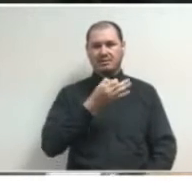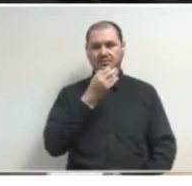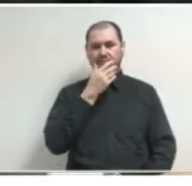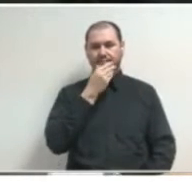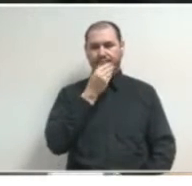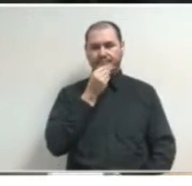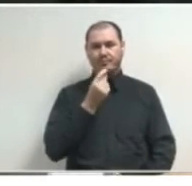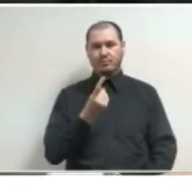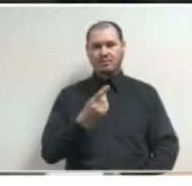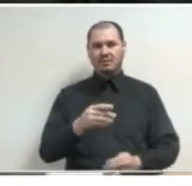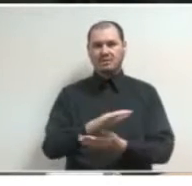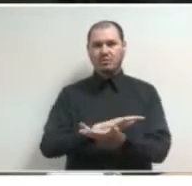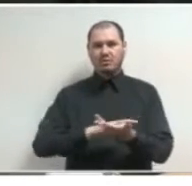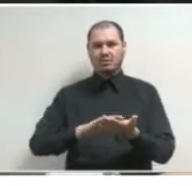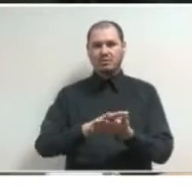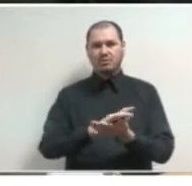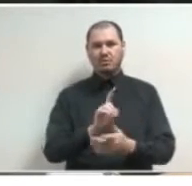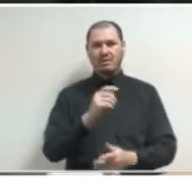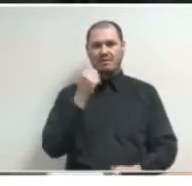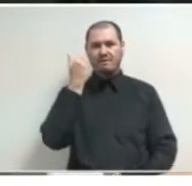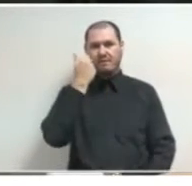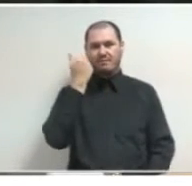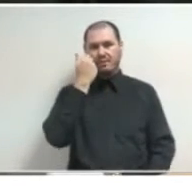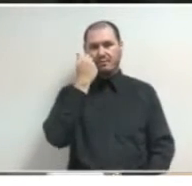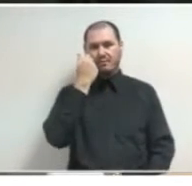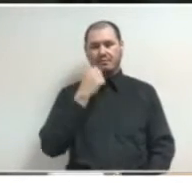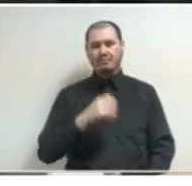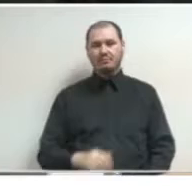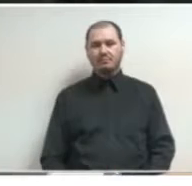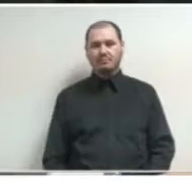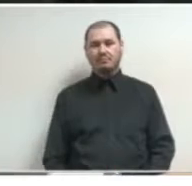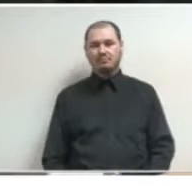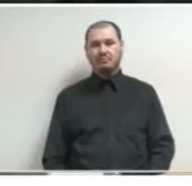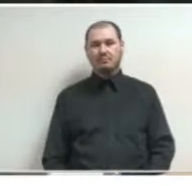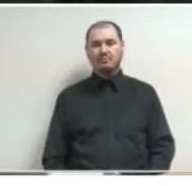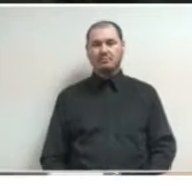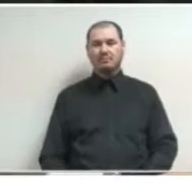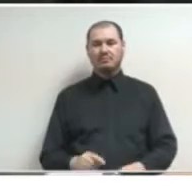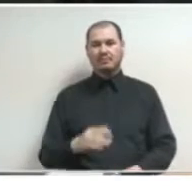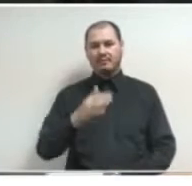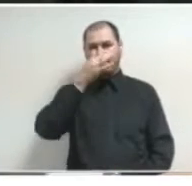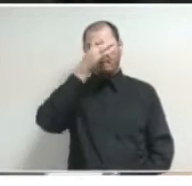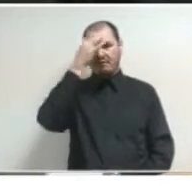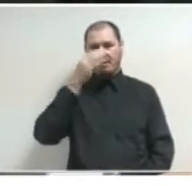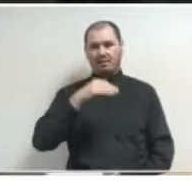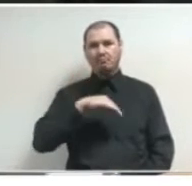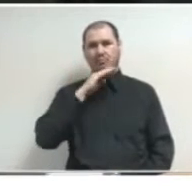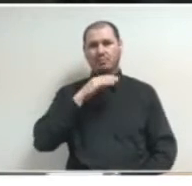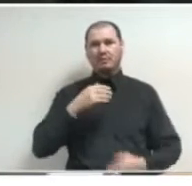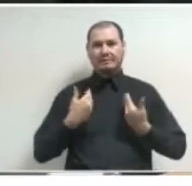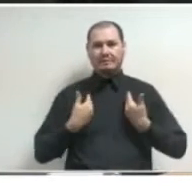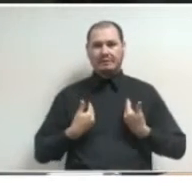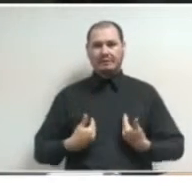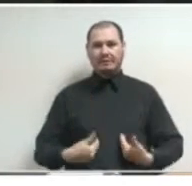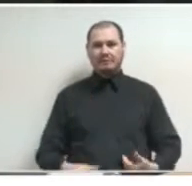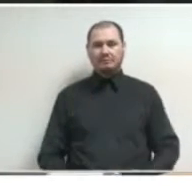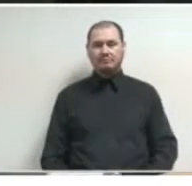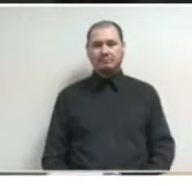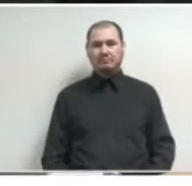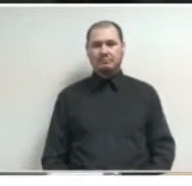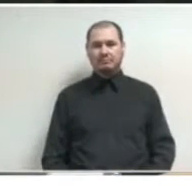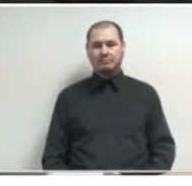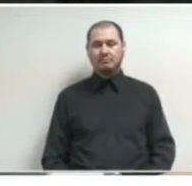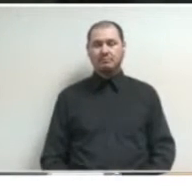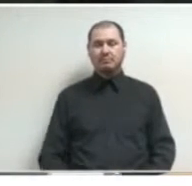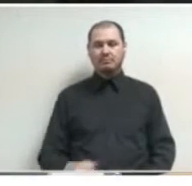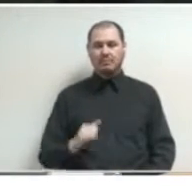Una situación de una enfermedad que indudablemente puede. Ahí podamos. Y ape, y ape, y va a subir el cojain, ahí